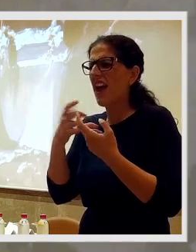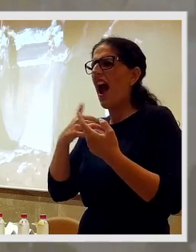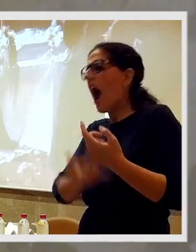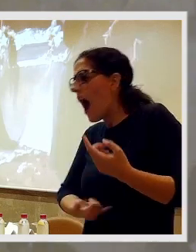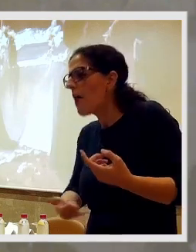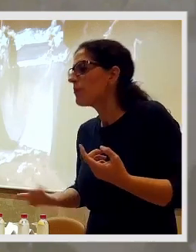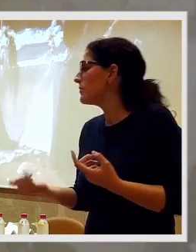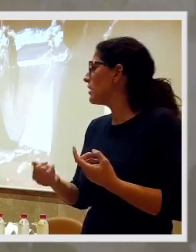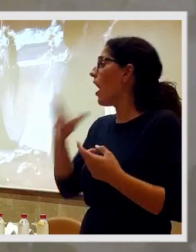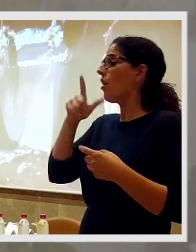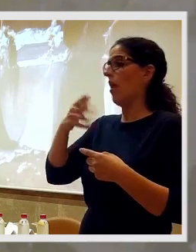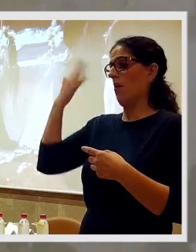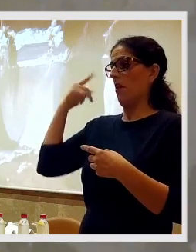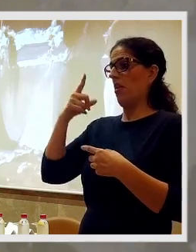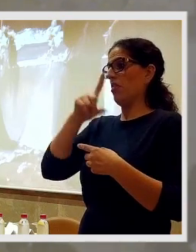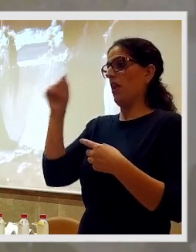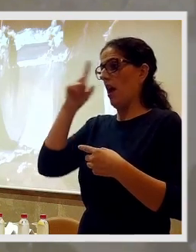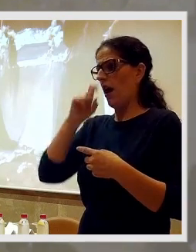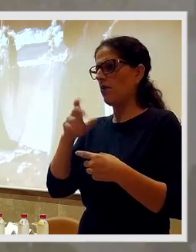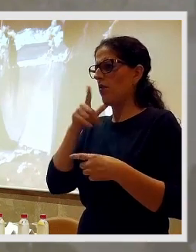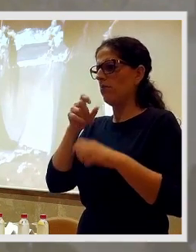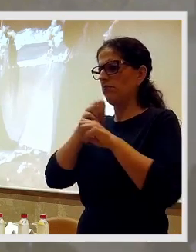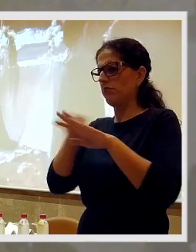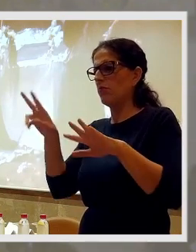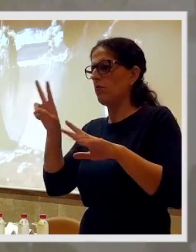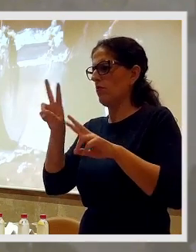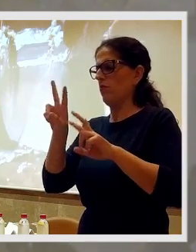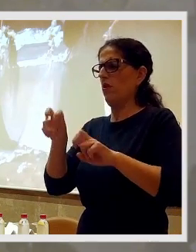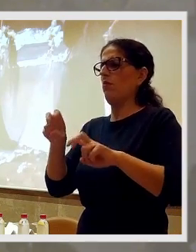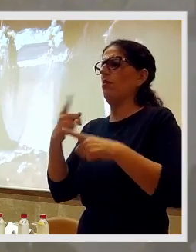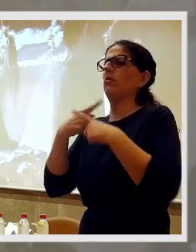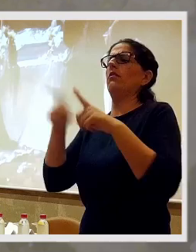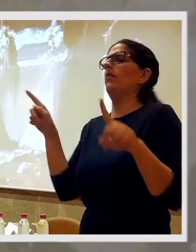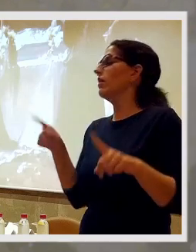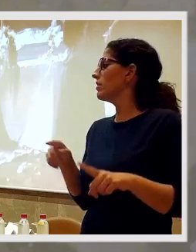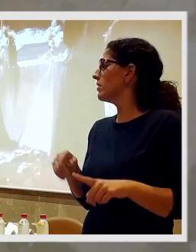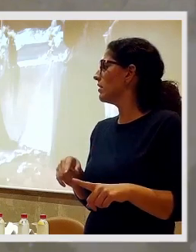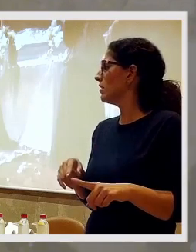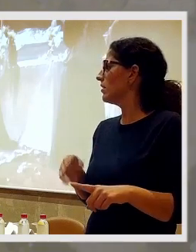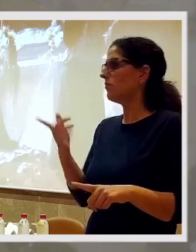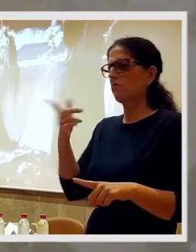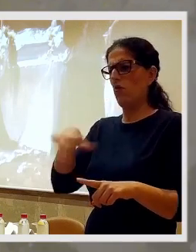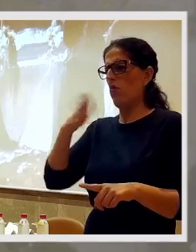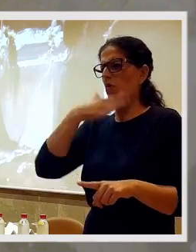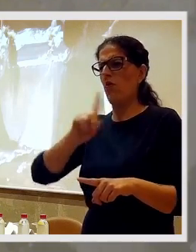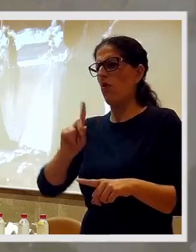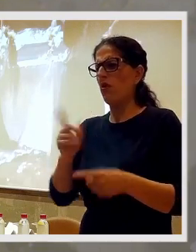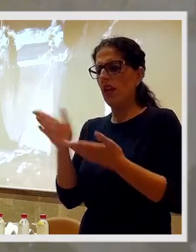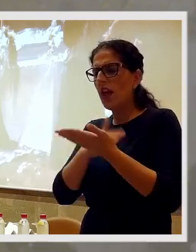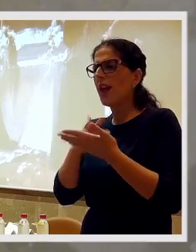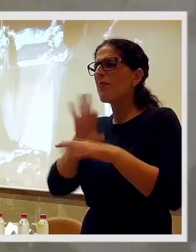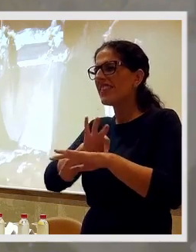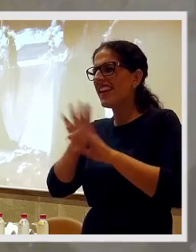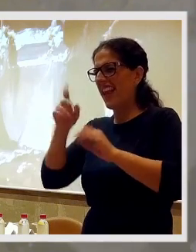100 años aparece y emerge una epidemia completamente nueva, prácticamente desconocida en los libros de